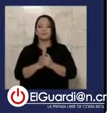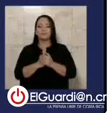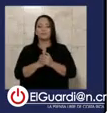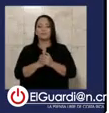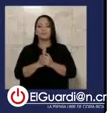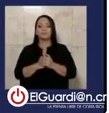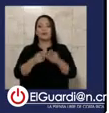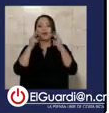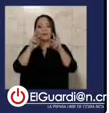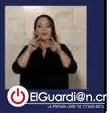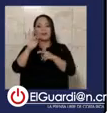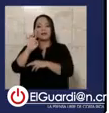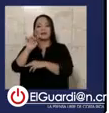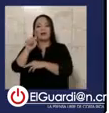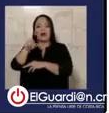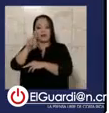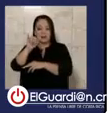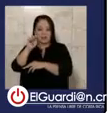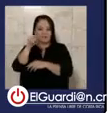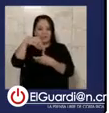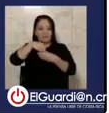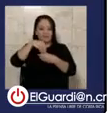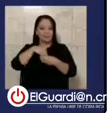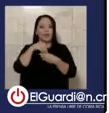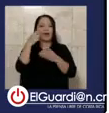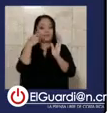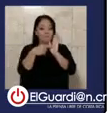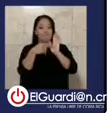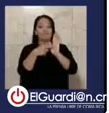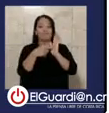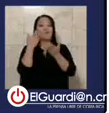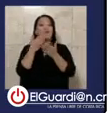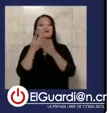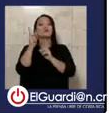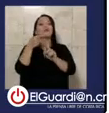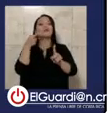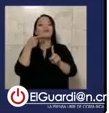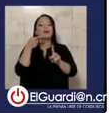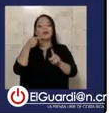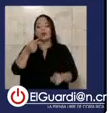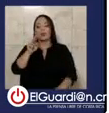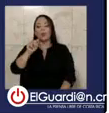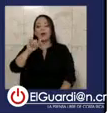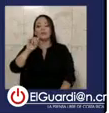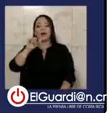tracking justamente de ese contenedor que nos demuestra que salió de Guayaquil y nunca